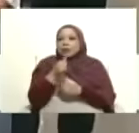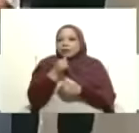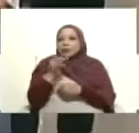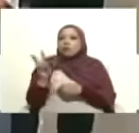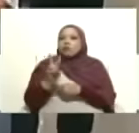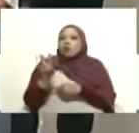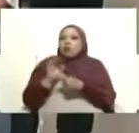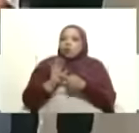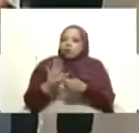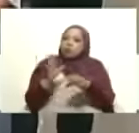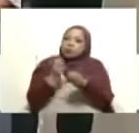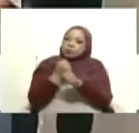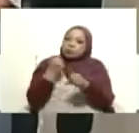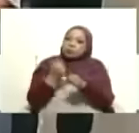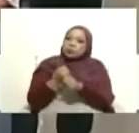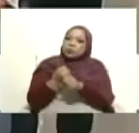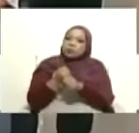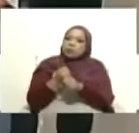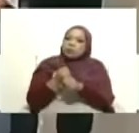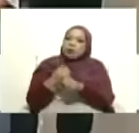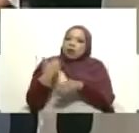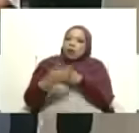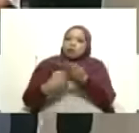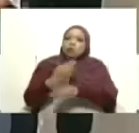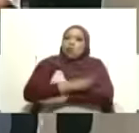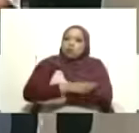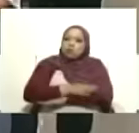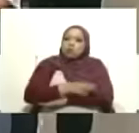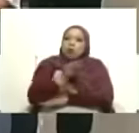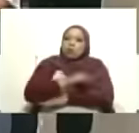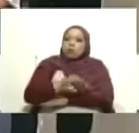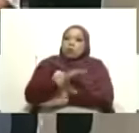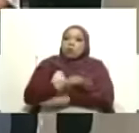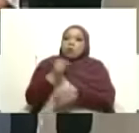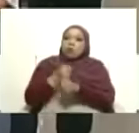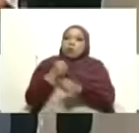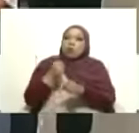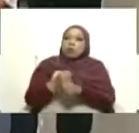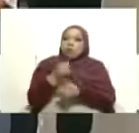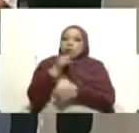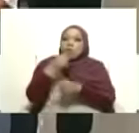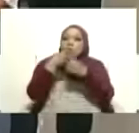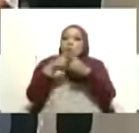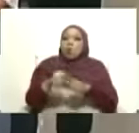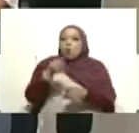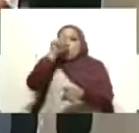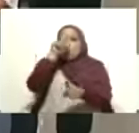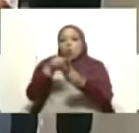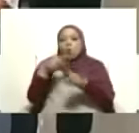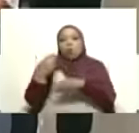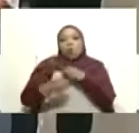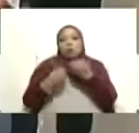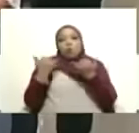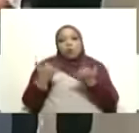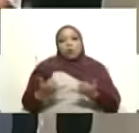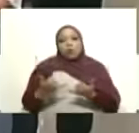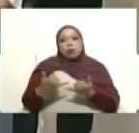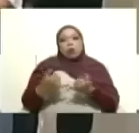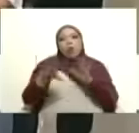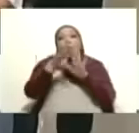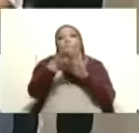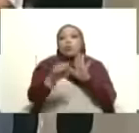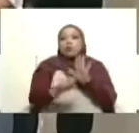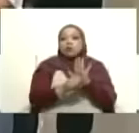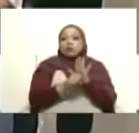una muestra de civismo y porque se ha cumplido con todo lo que establece la Constitución